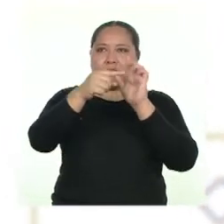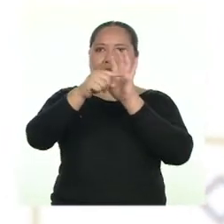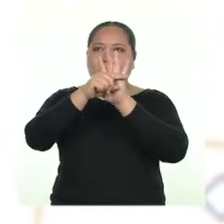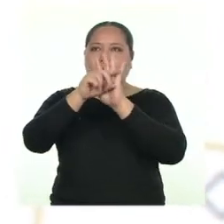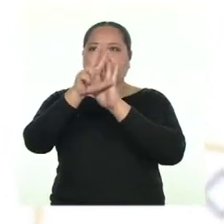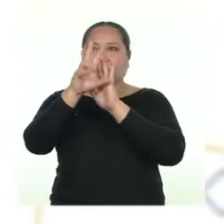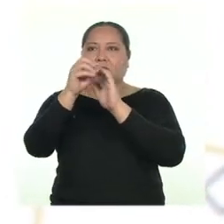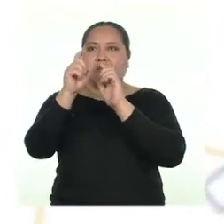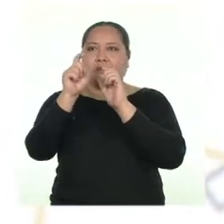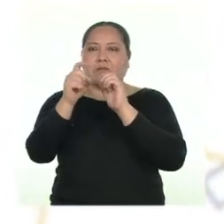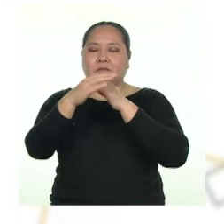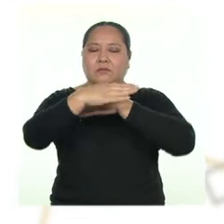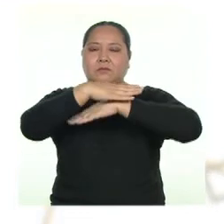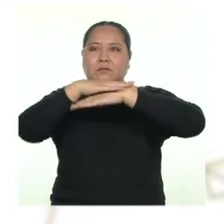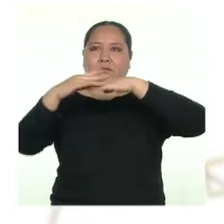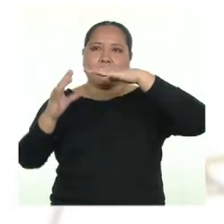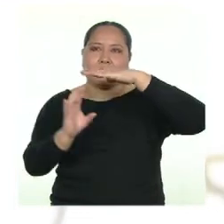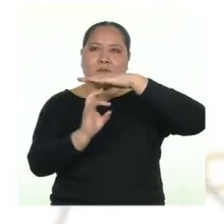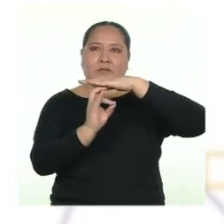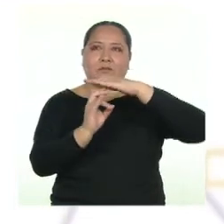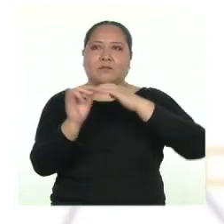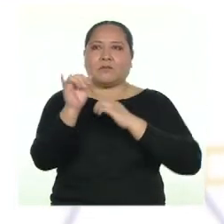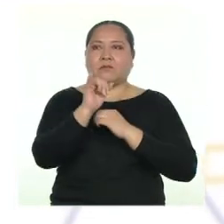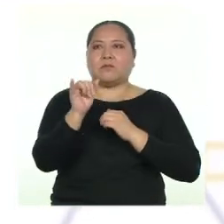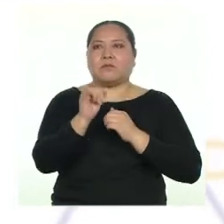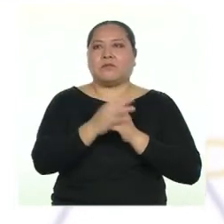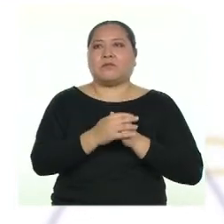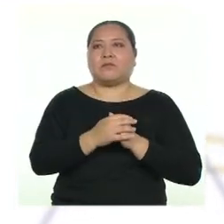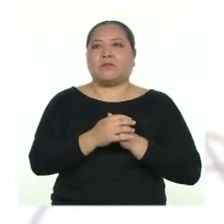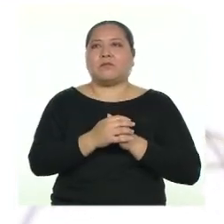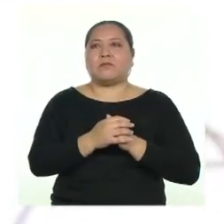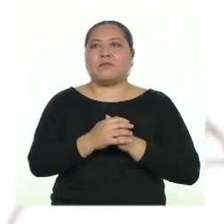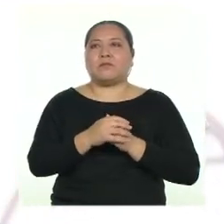30x sobre 7, que es igual a